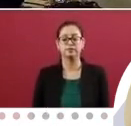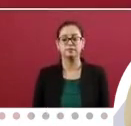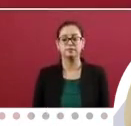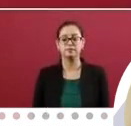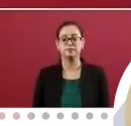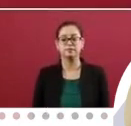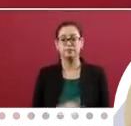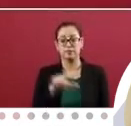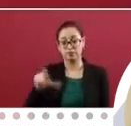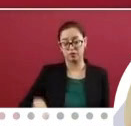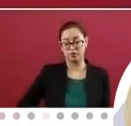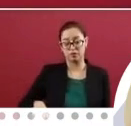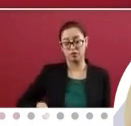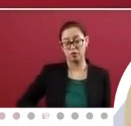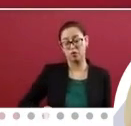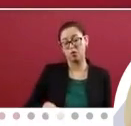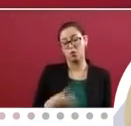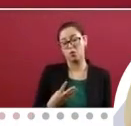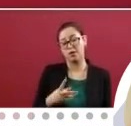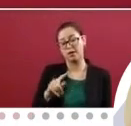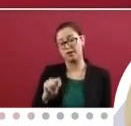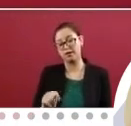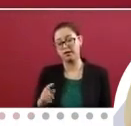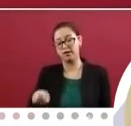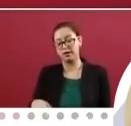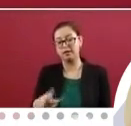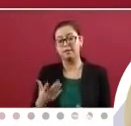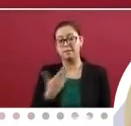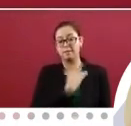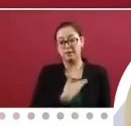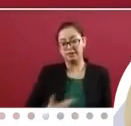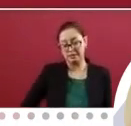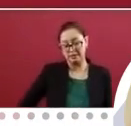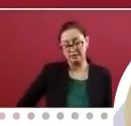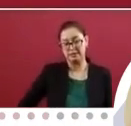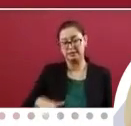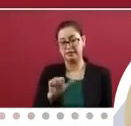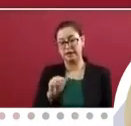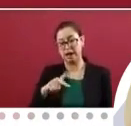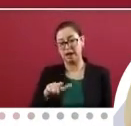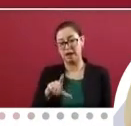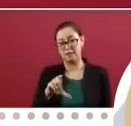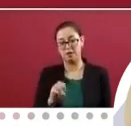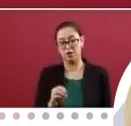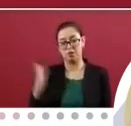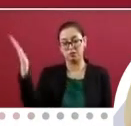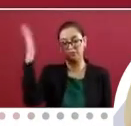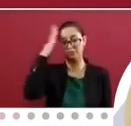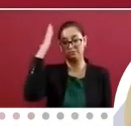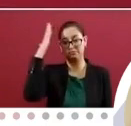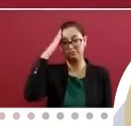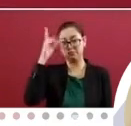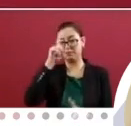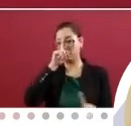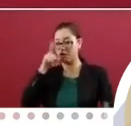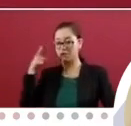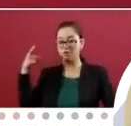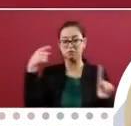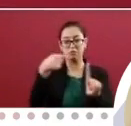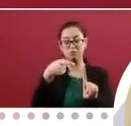asesor. Sin embargo, también salió un poco más al debate público, porque